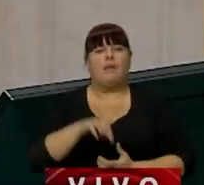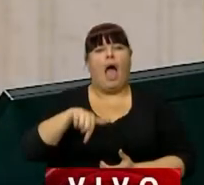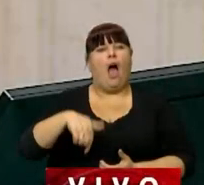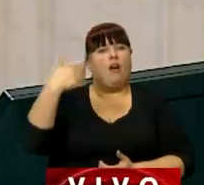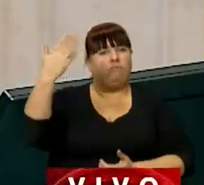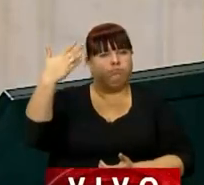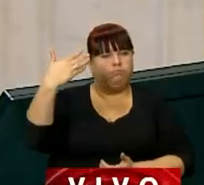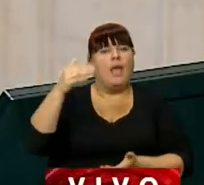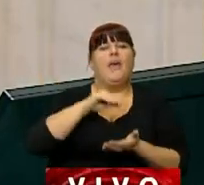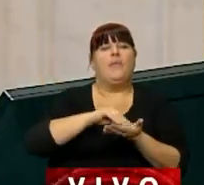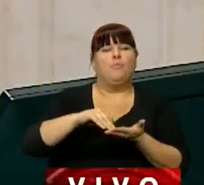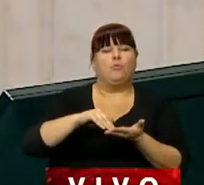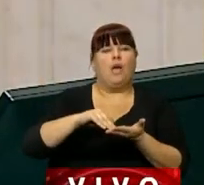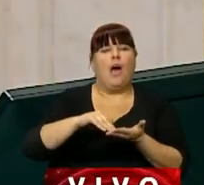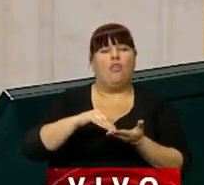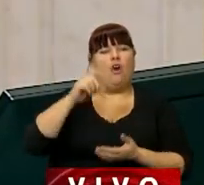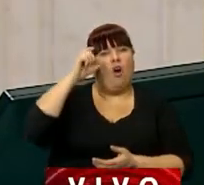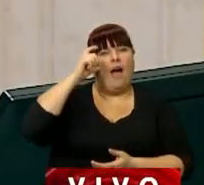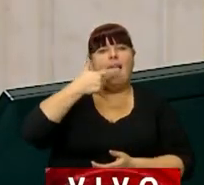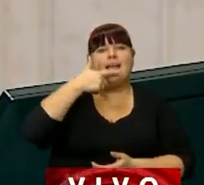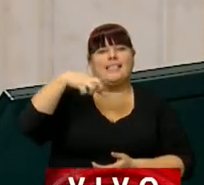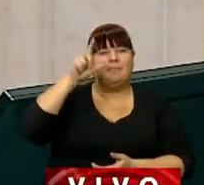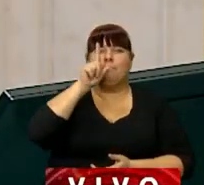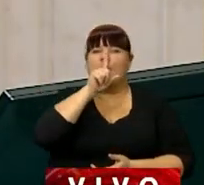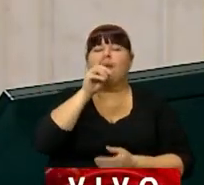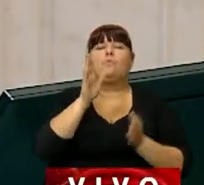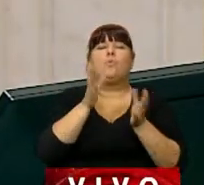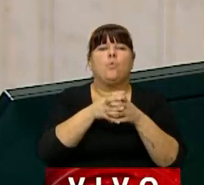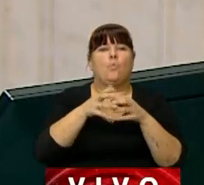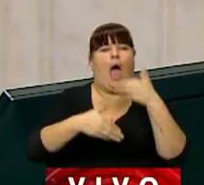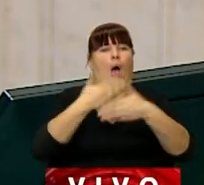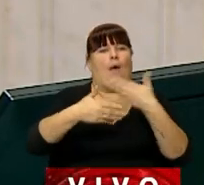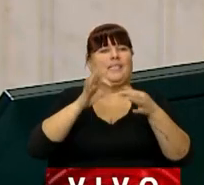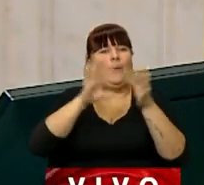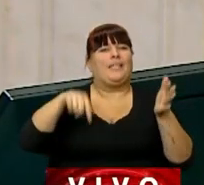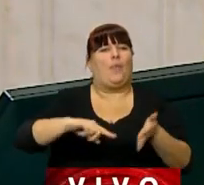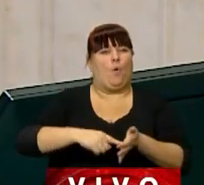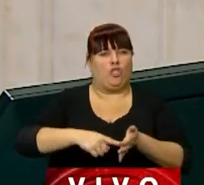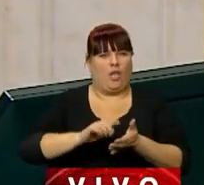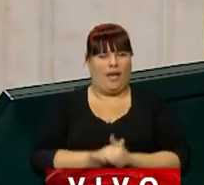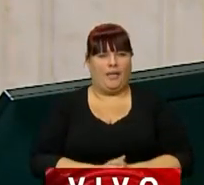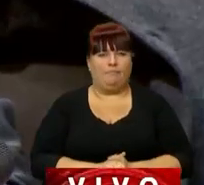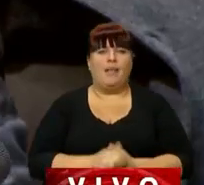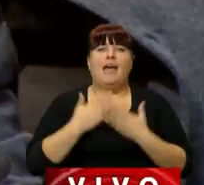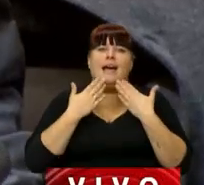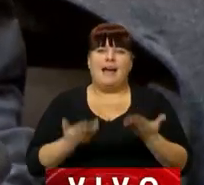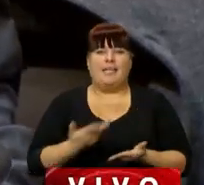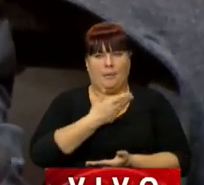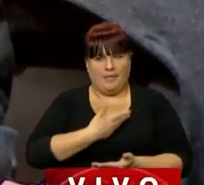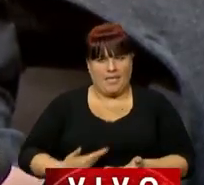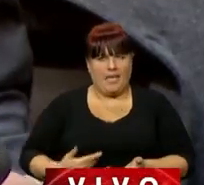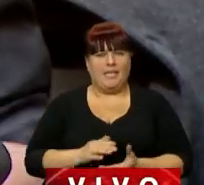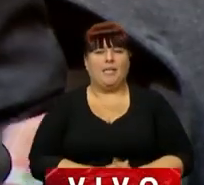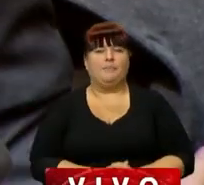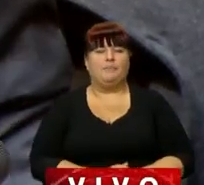Tiene la palabra el diputado José Luis Esper del bloque Avanza Libertad por Buenos Aires. Gracias, señor presidente.